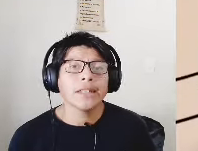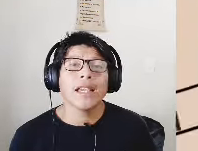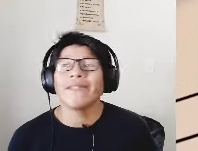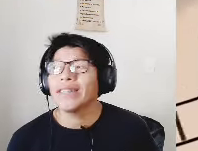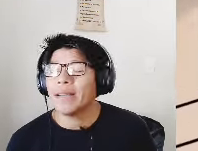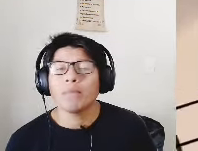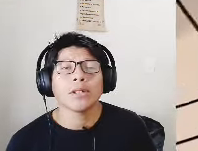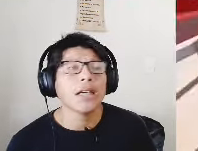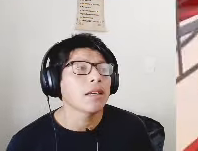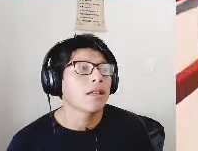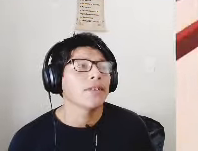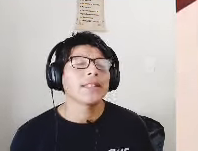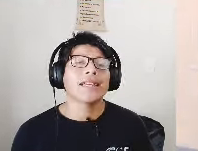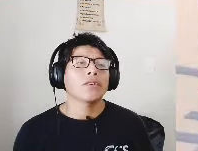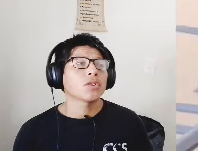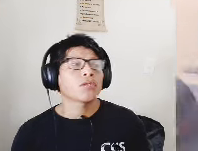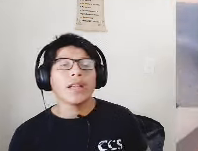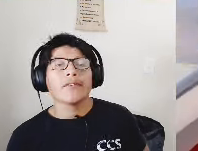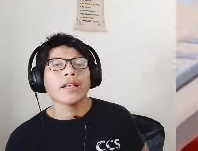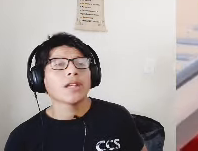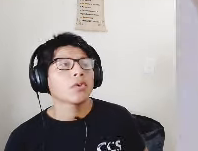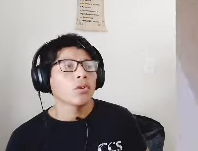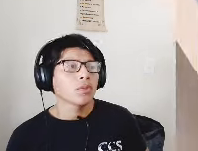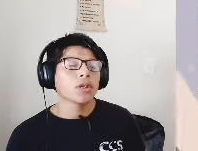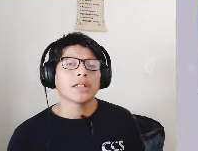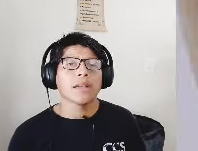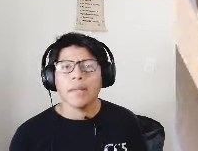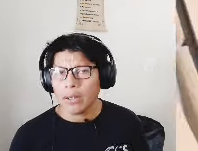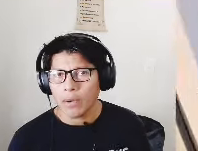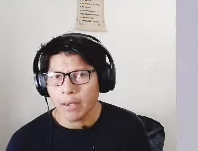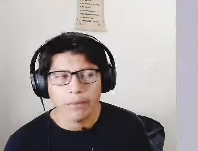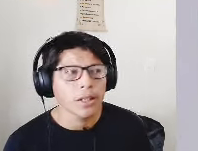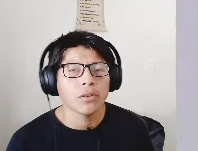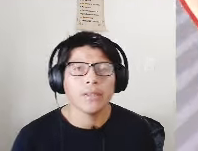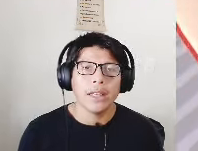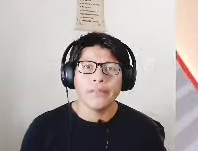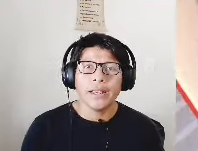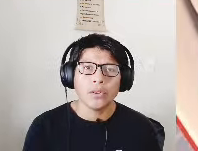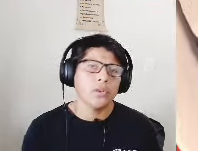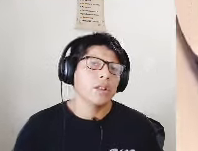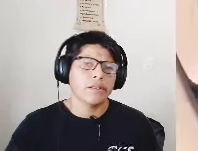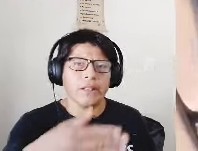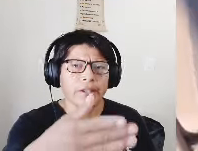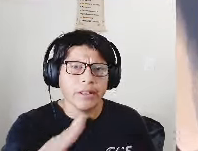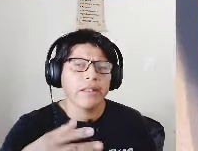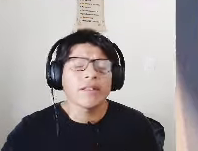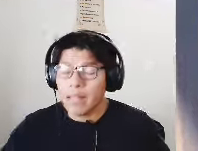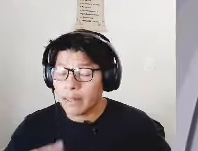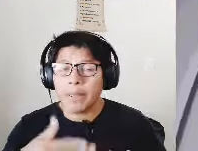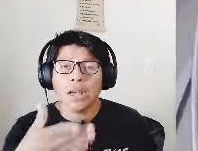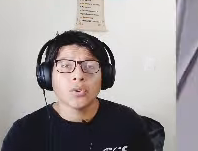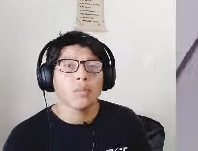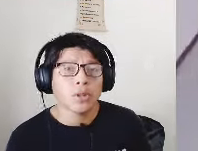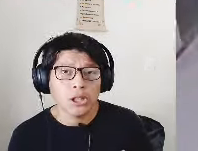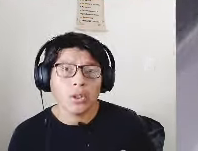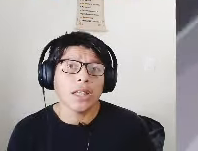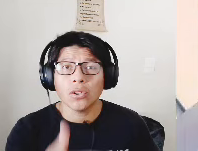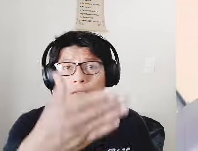la derecha. En vez de apoyar, en vez de que nos fuera bien a todos, porque si a México le va bien, nos va a ir bien a todos, les va a ir bien también